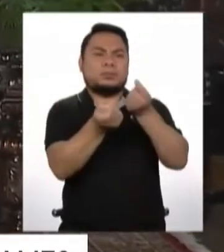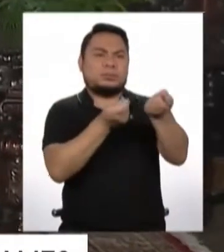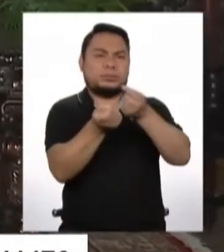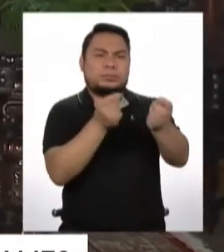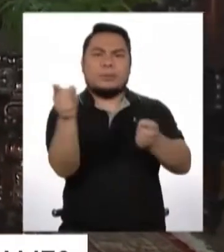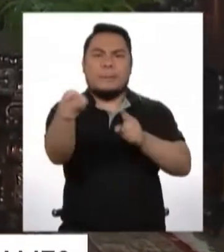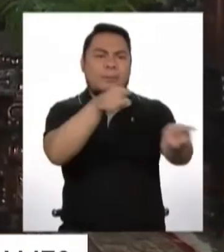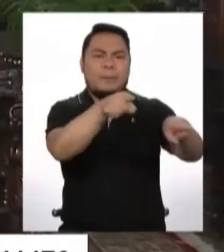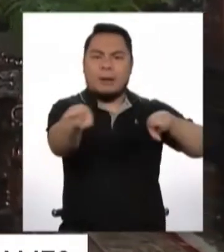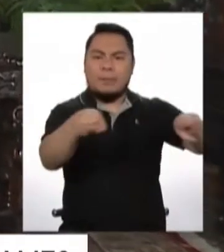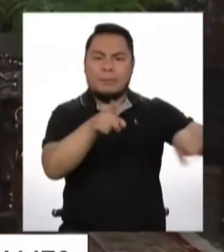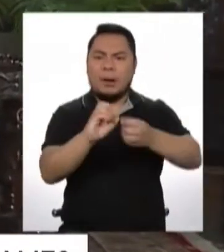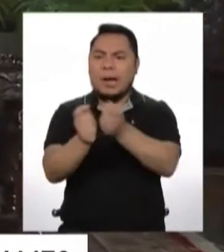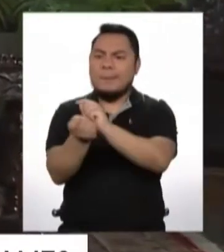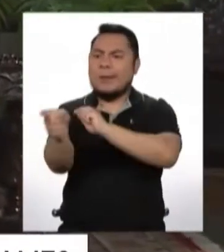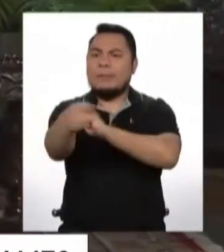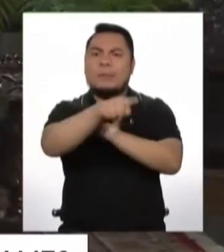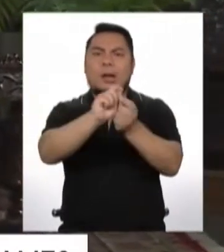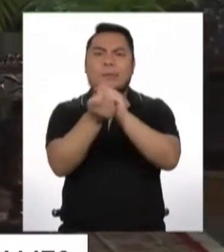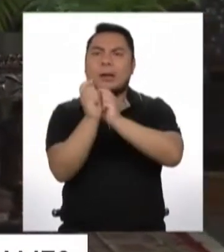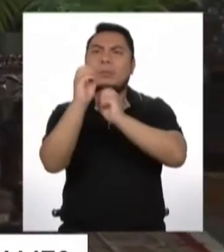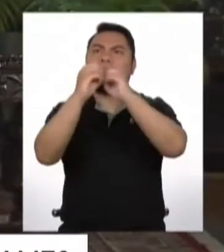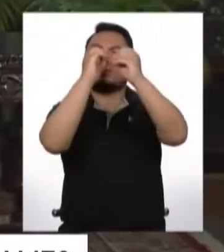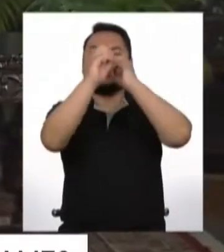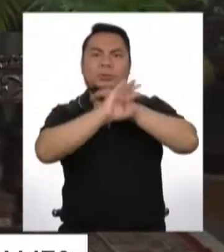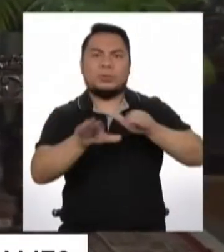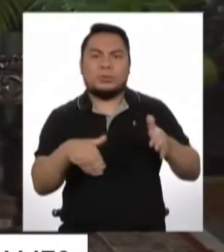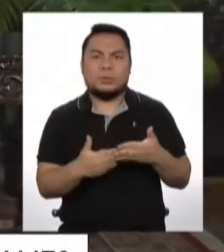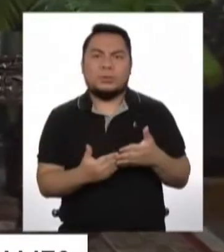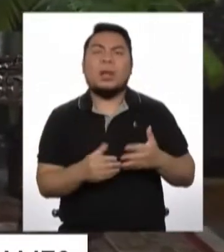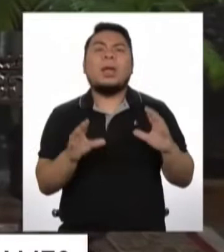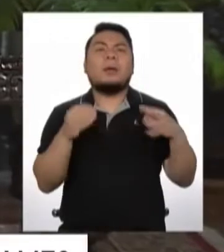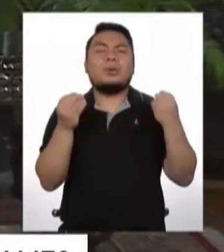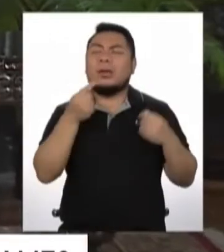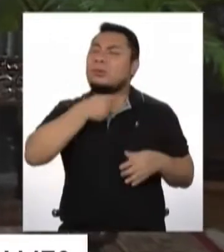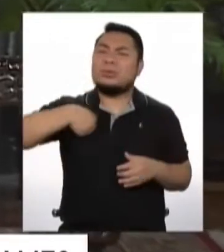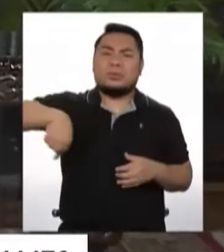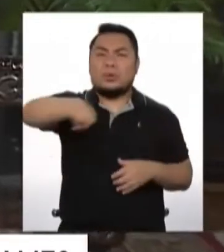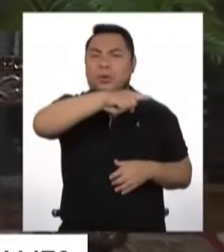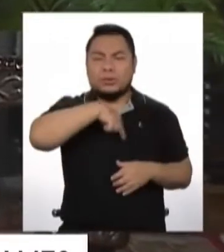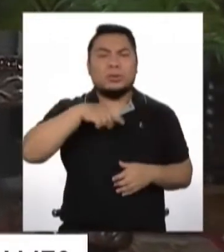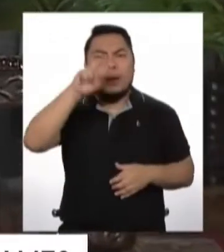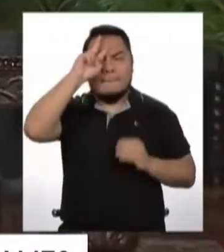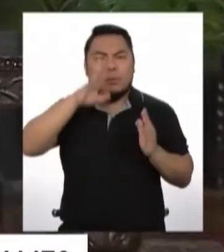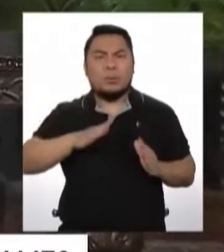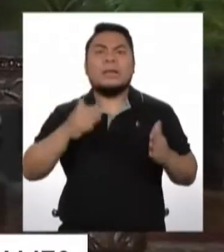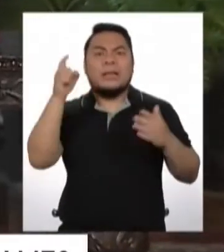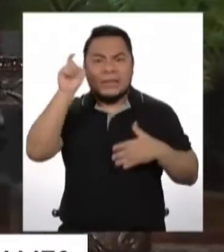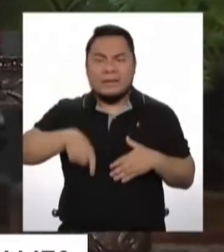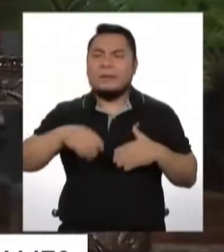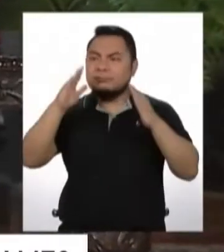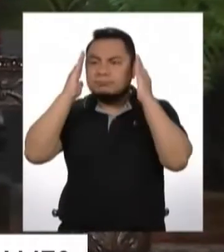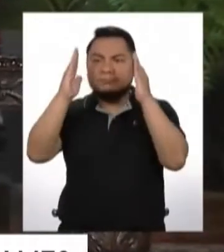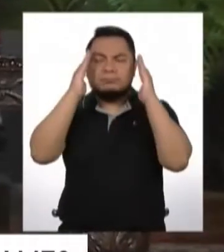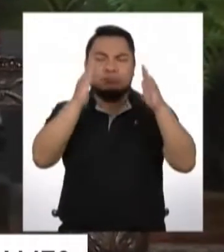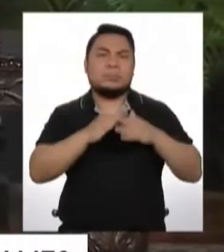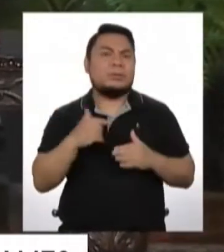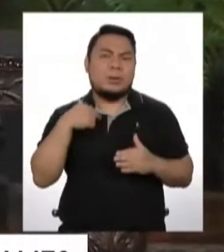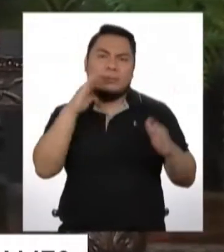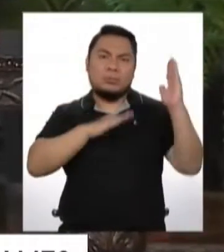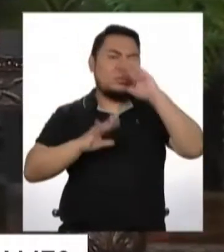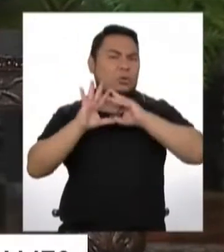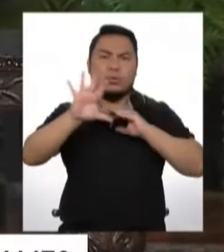siempre, a nosotros nos preocupan todos los peruanos y peruanas. Y tenemos que ver por dónde